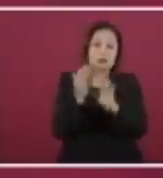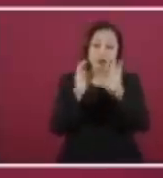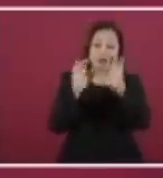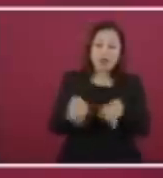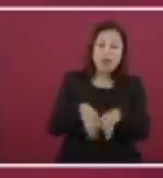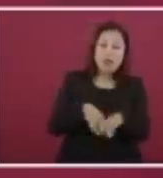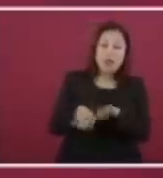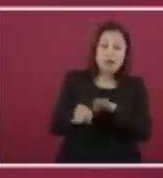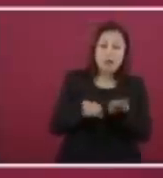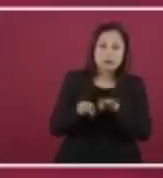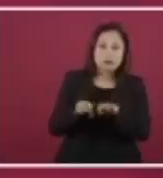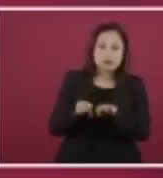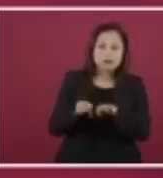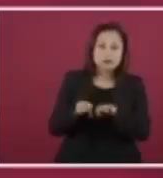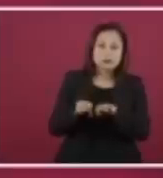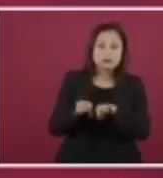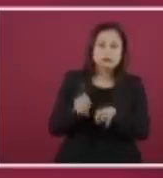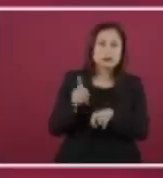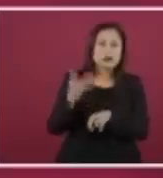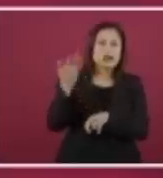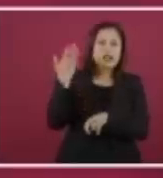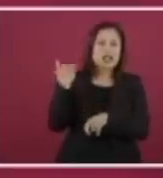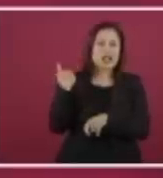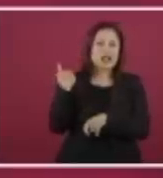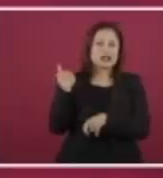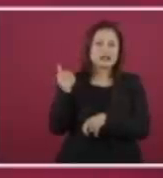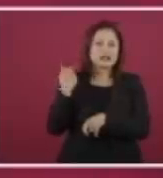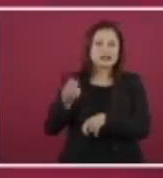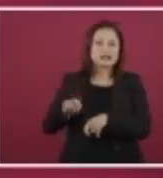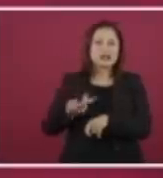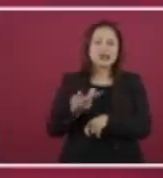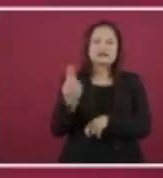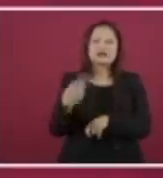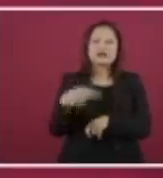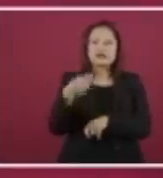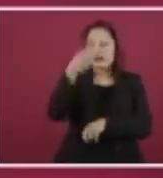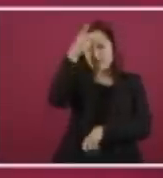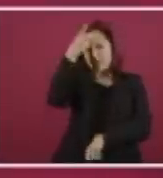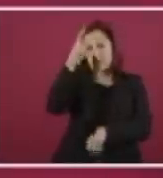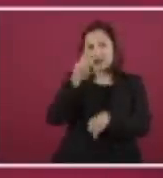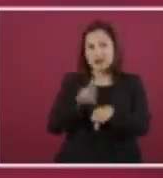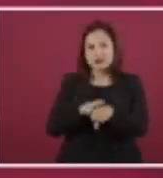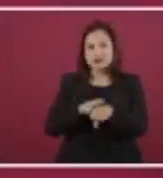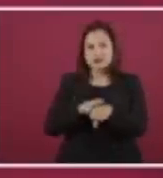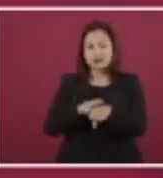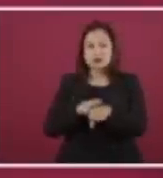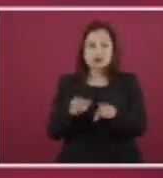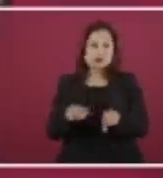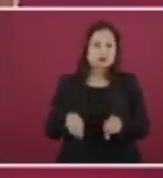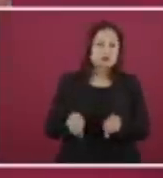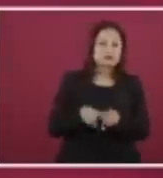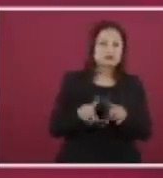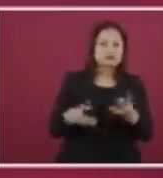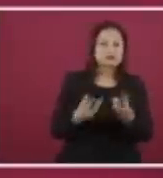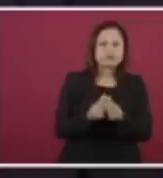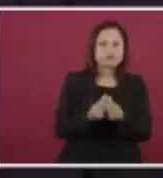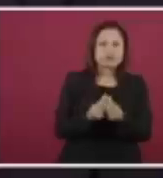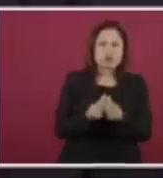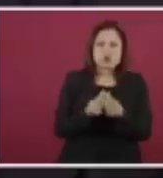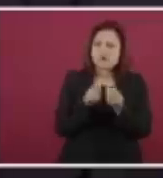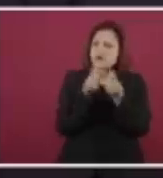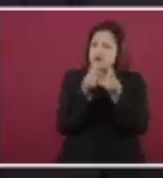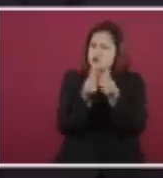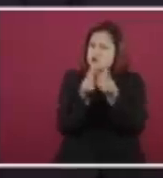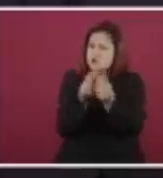o se llaman, sí, direcciones adjuntas, que crearon muchísimas. Pues